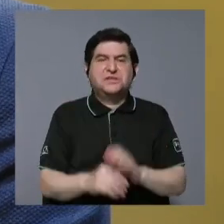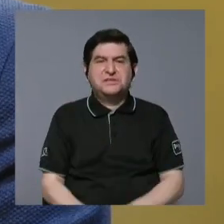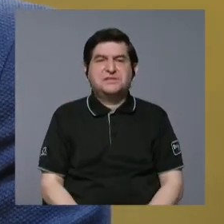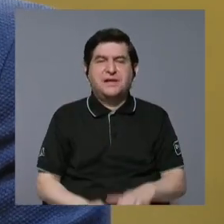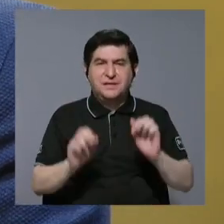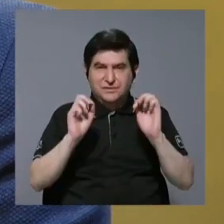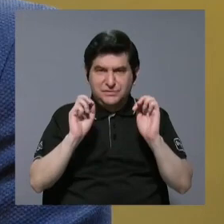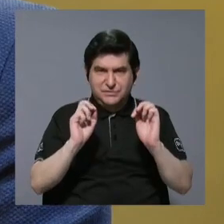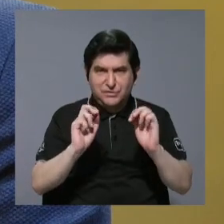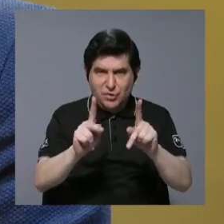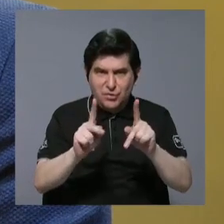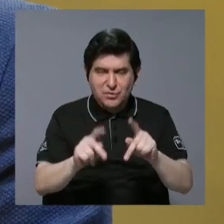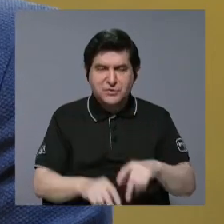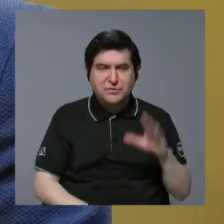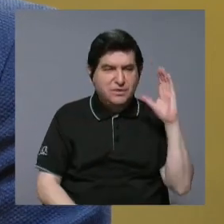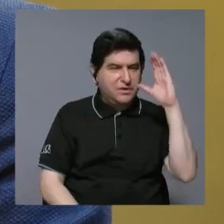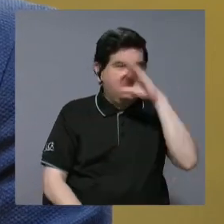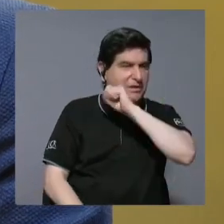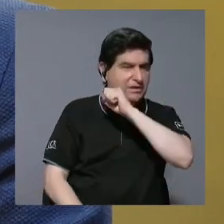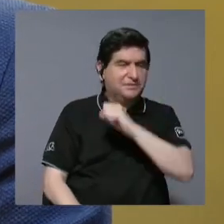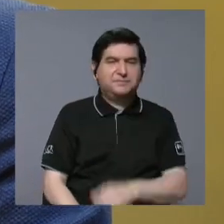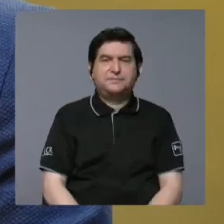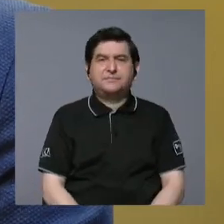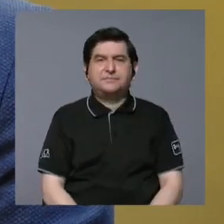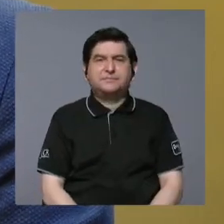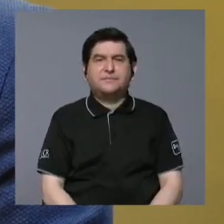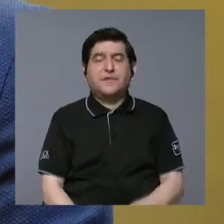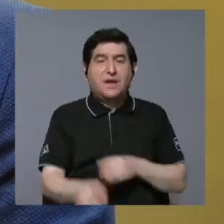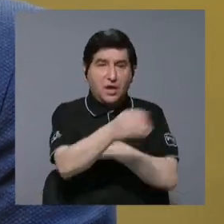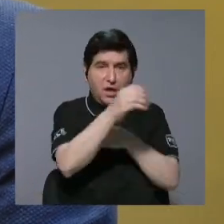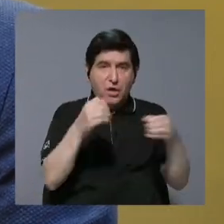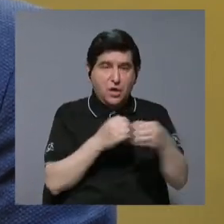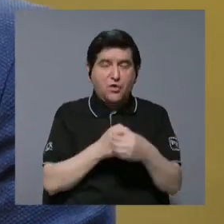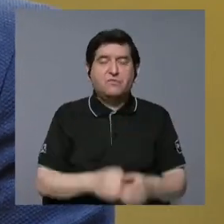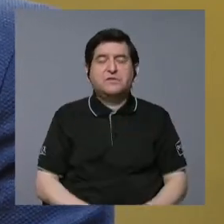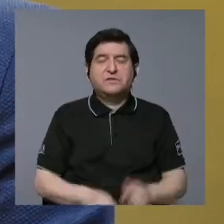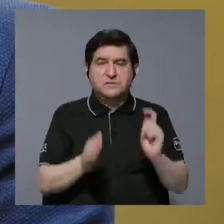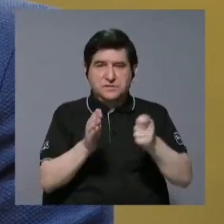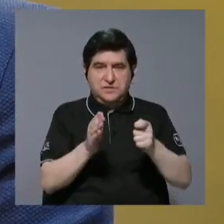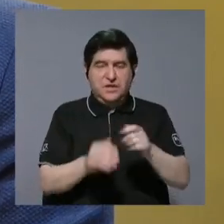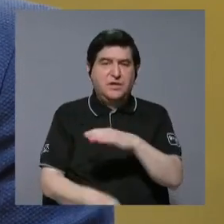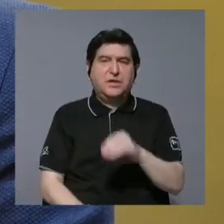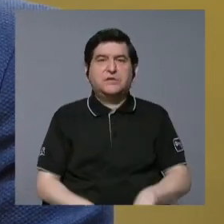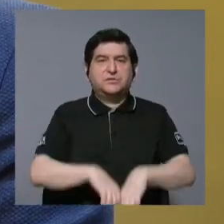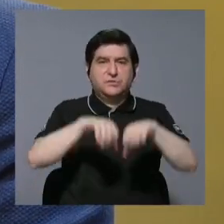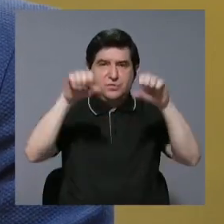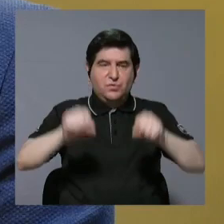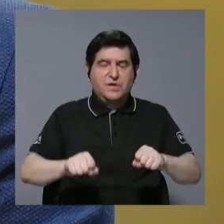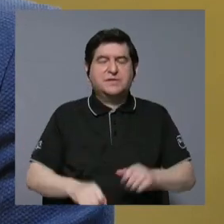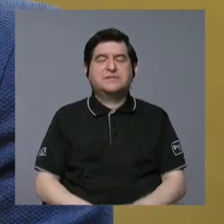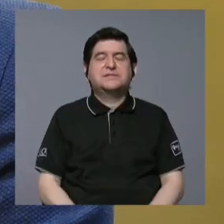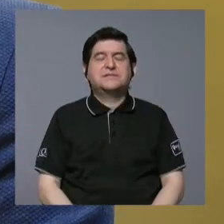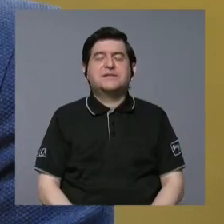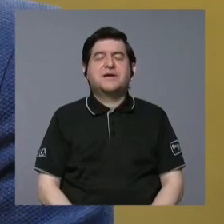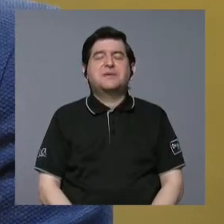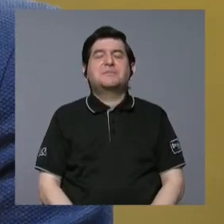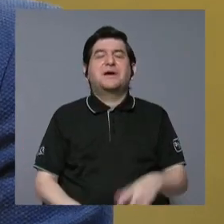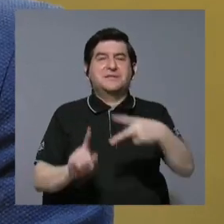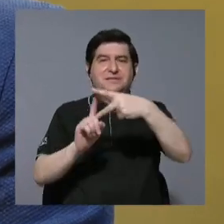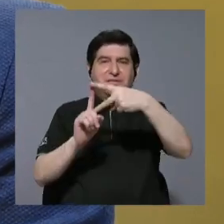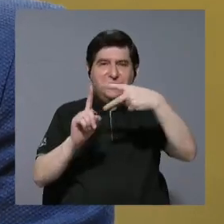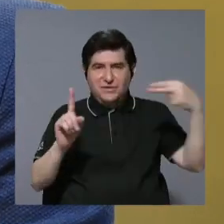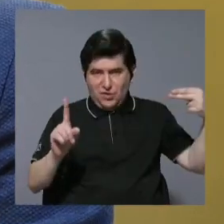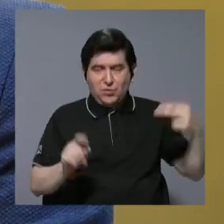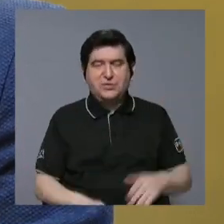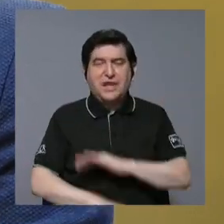oportunidad de evidenciar es que en los buffets o en los sistemas de hoteles todo incluido,